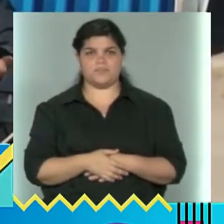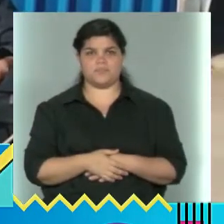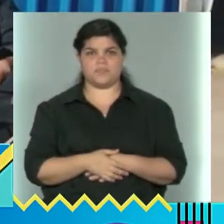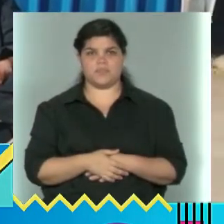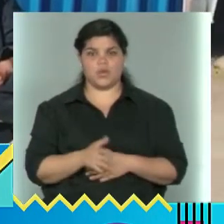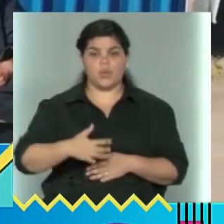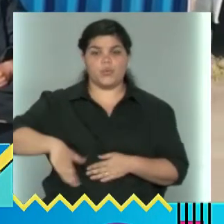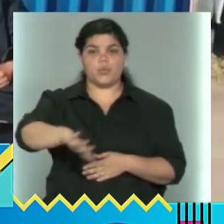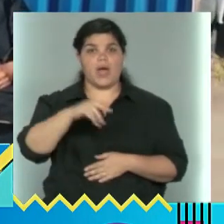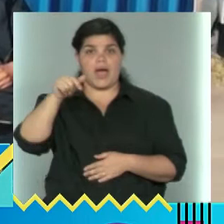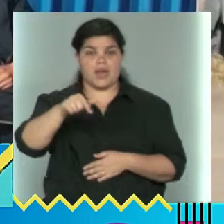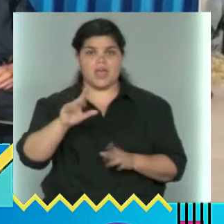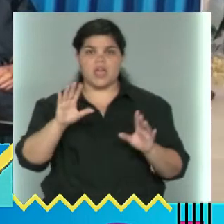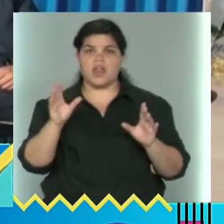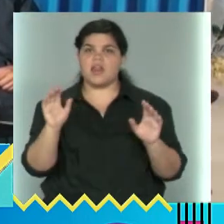el campo de refugiados